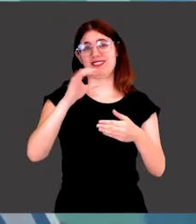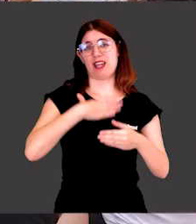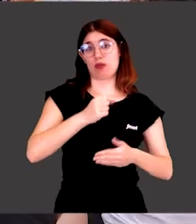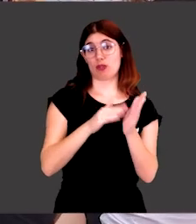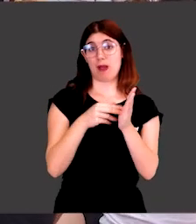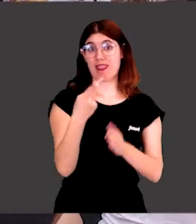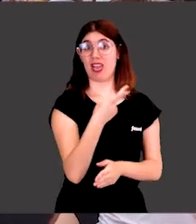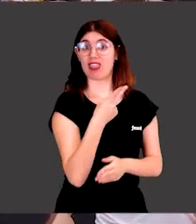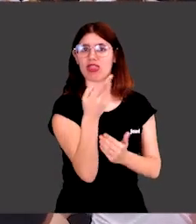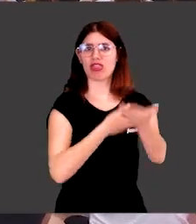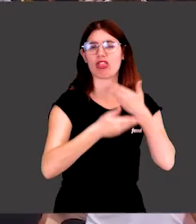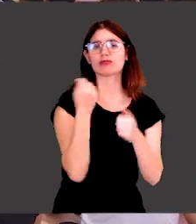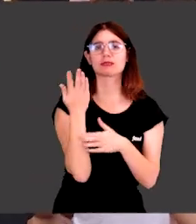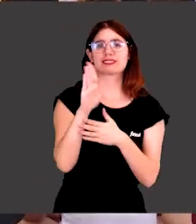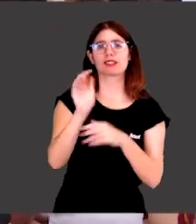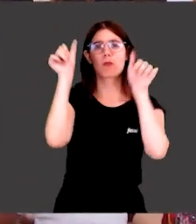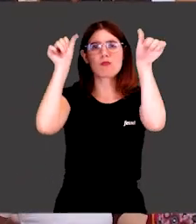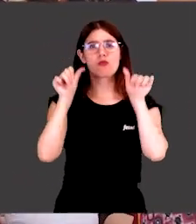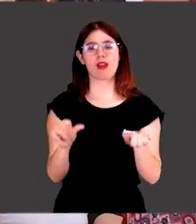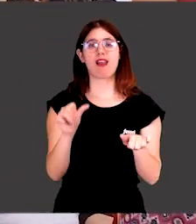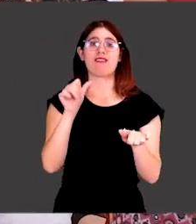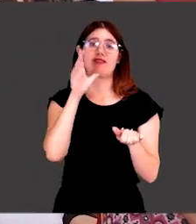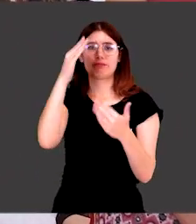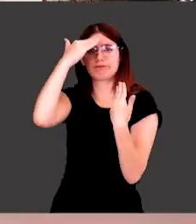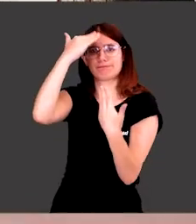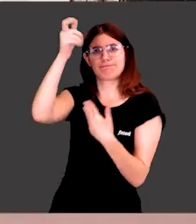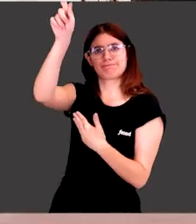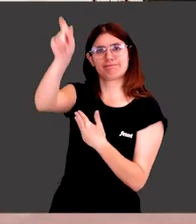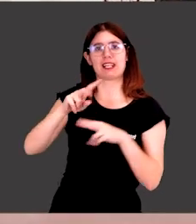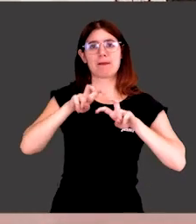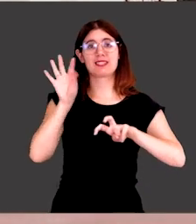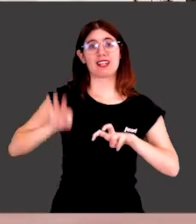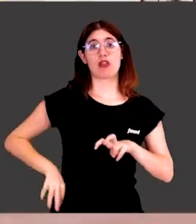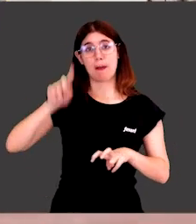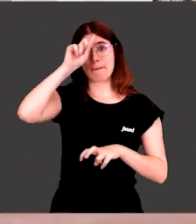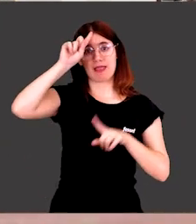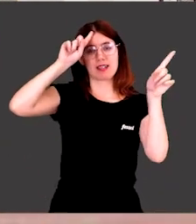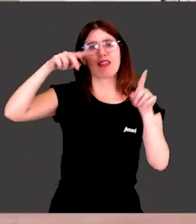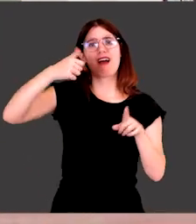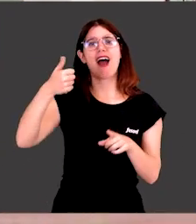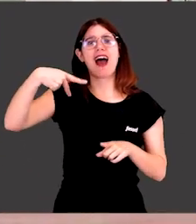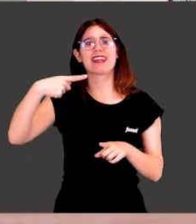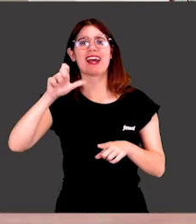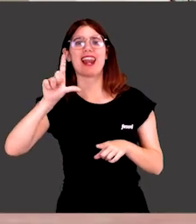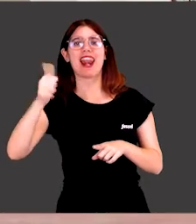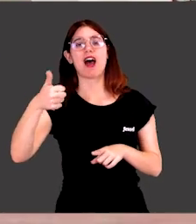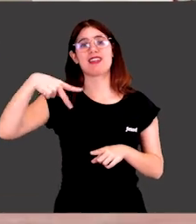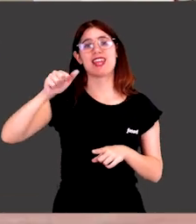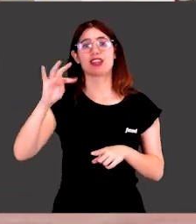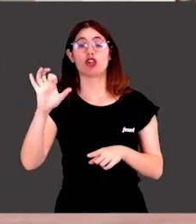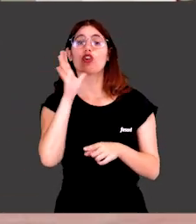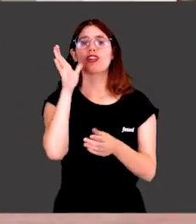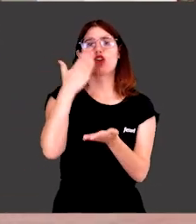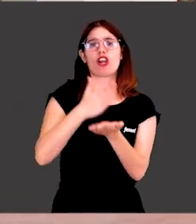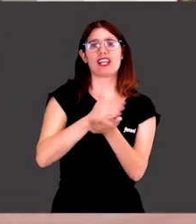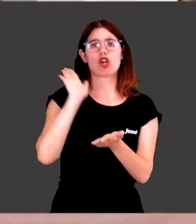Las Naves del Ayuntamiento de València han presentado el mural con el que rinden tributo a la investigadora madrileña Ángela Nieto en